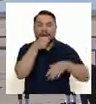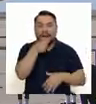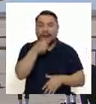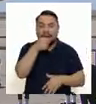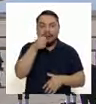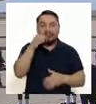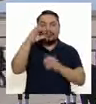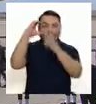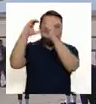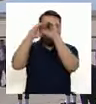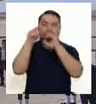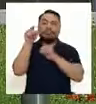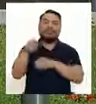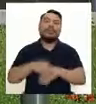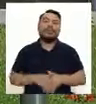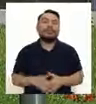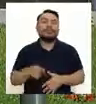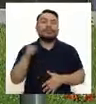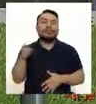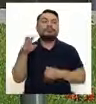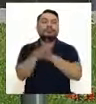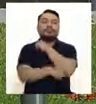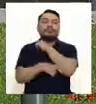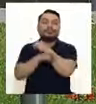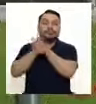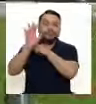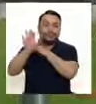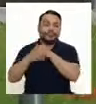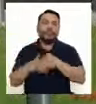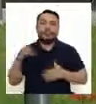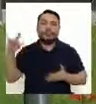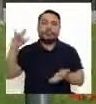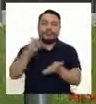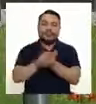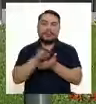transmitiendo para sus países los